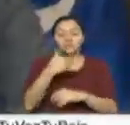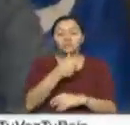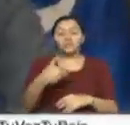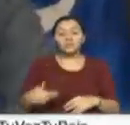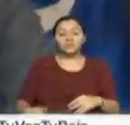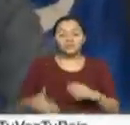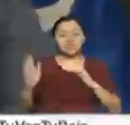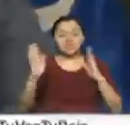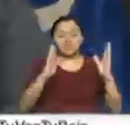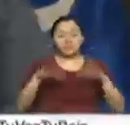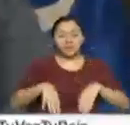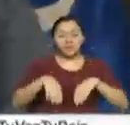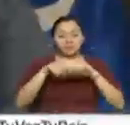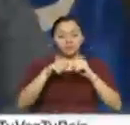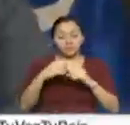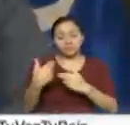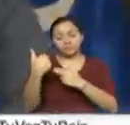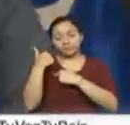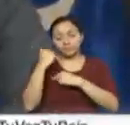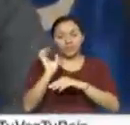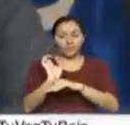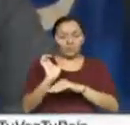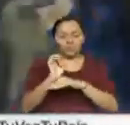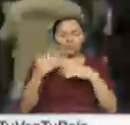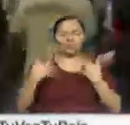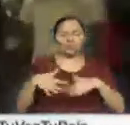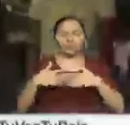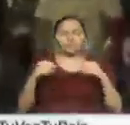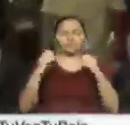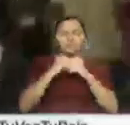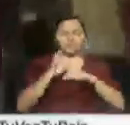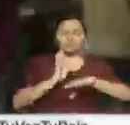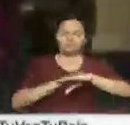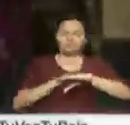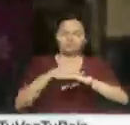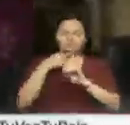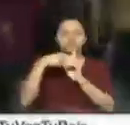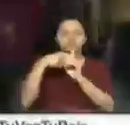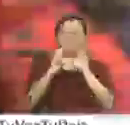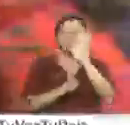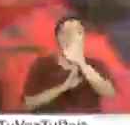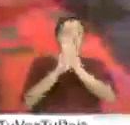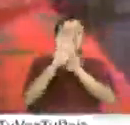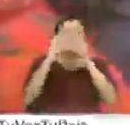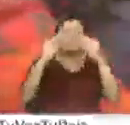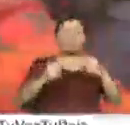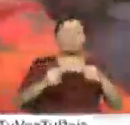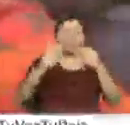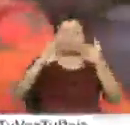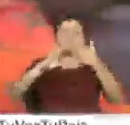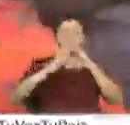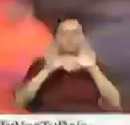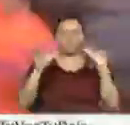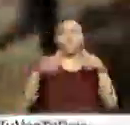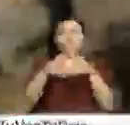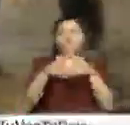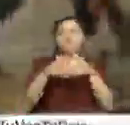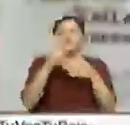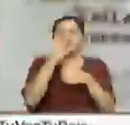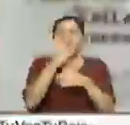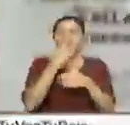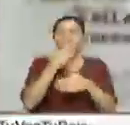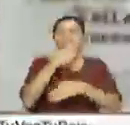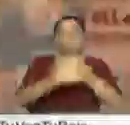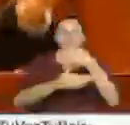pro tempore del Ecuador en este organismo seguirá poniendo énfasis en el desarrollo fronterizo de la comunidad andina, para lo que